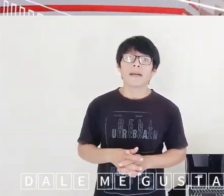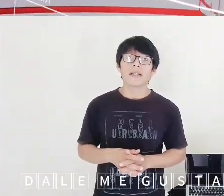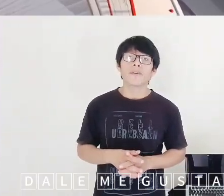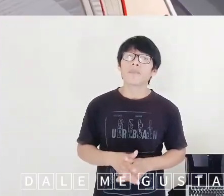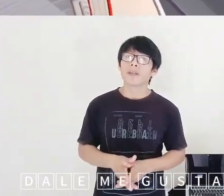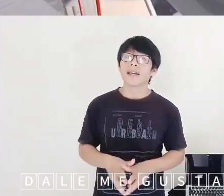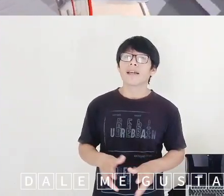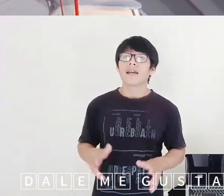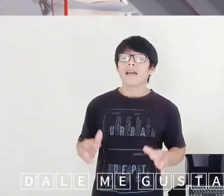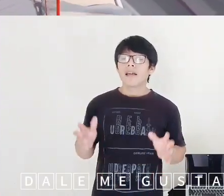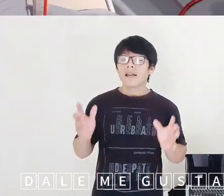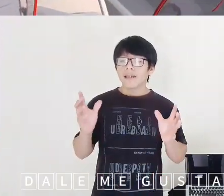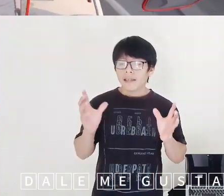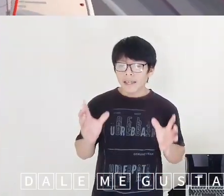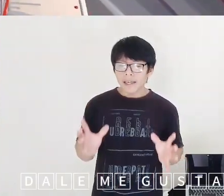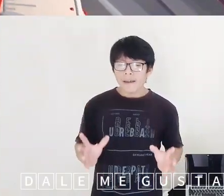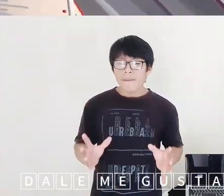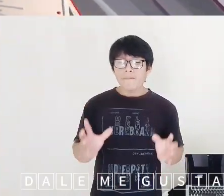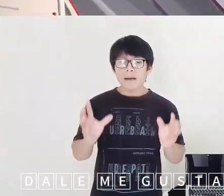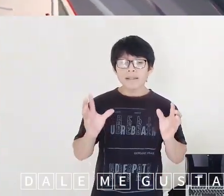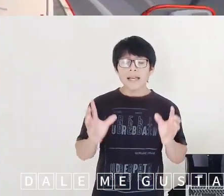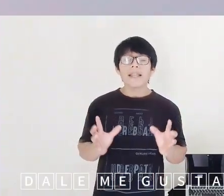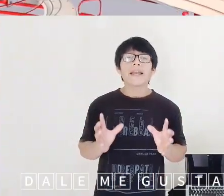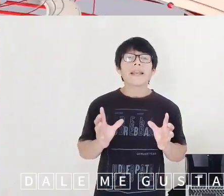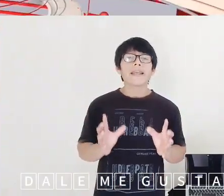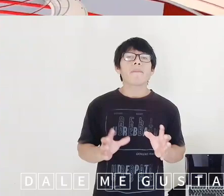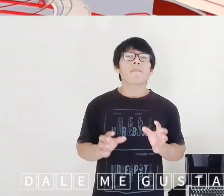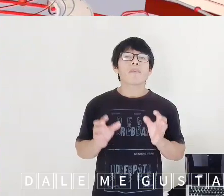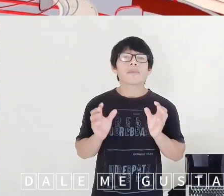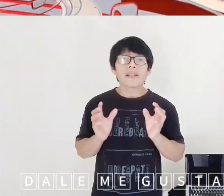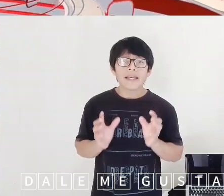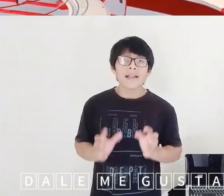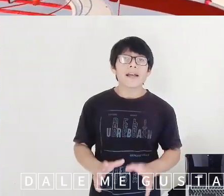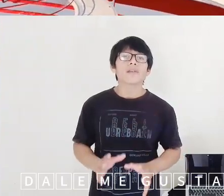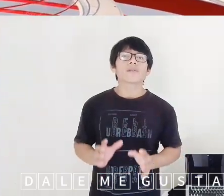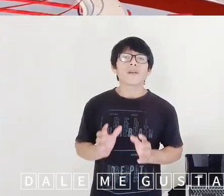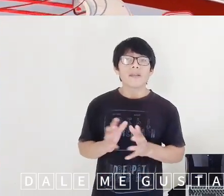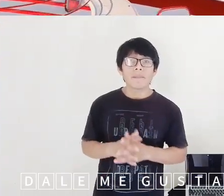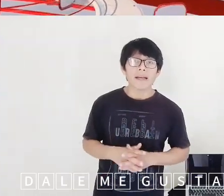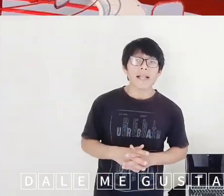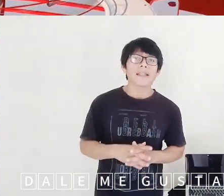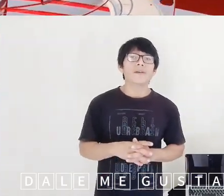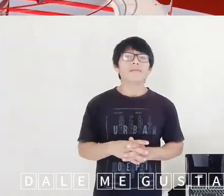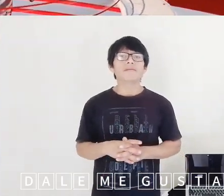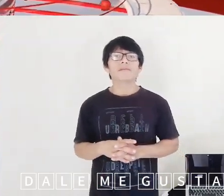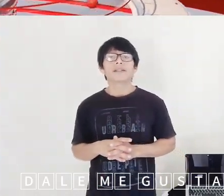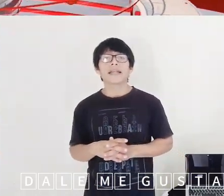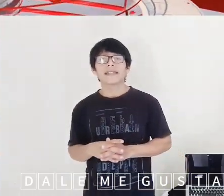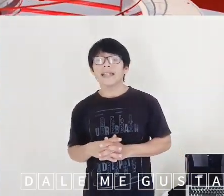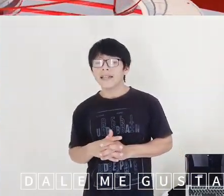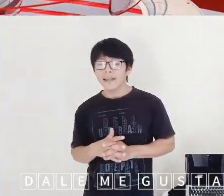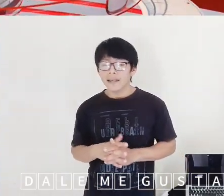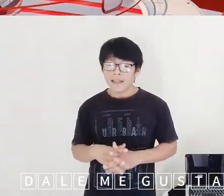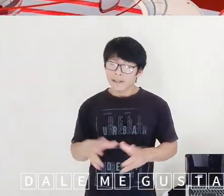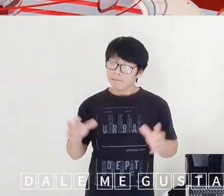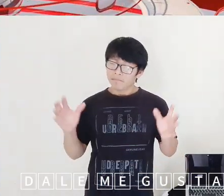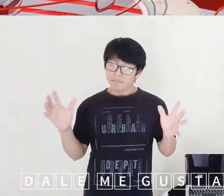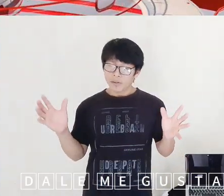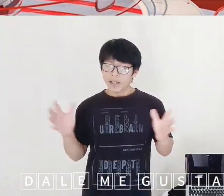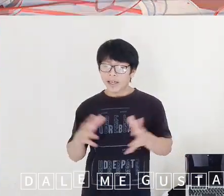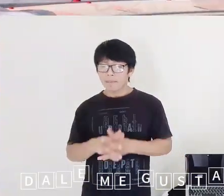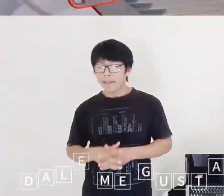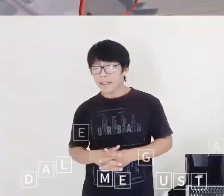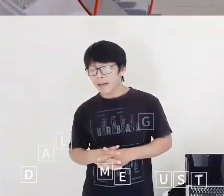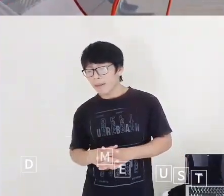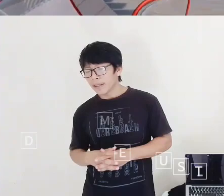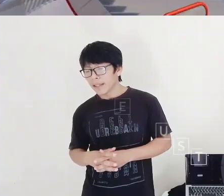todavía a Felipe Calderón, porque ¿qué más alegría podría darnos Felipe Calderón que ser,